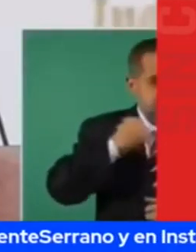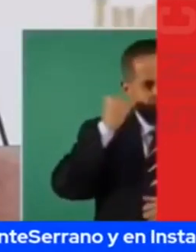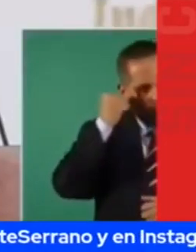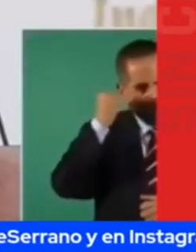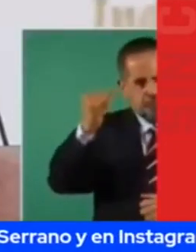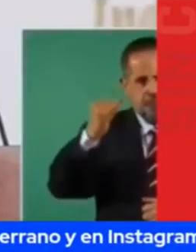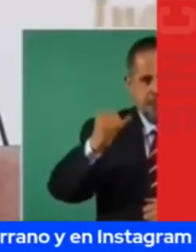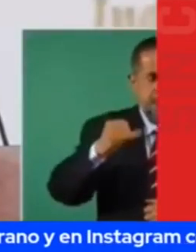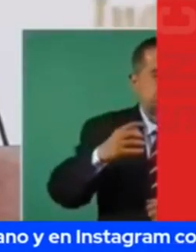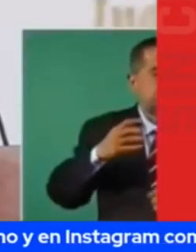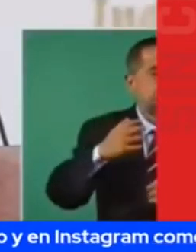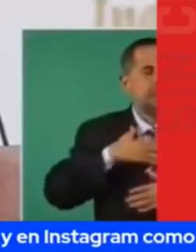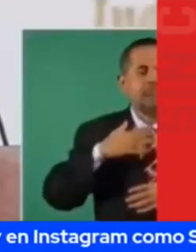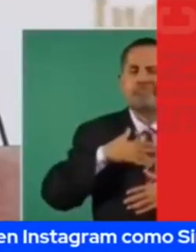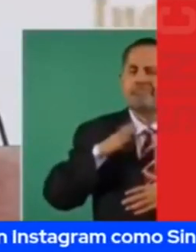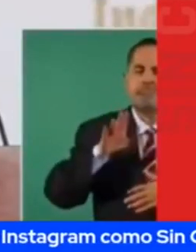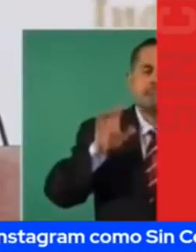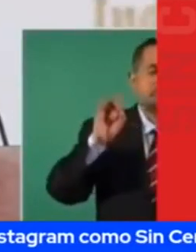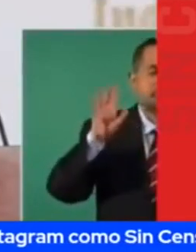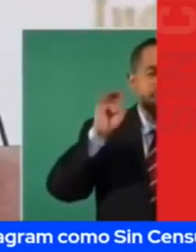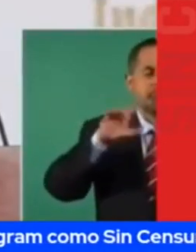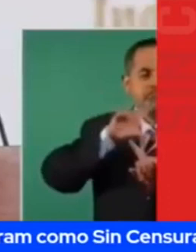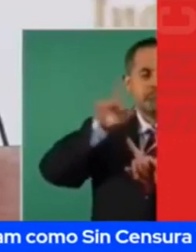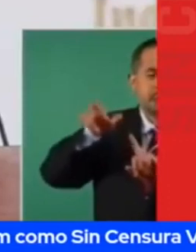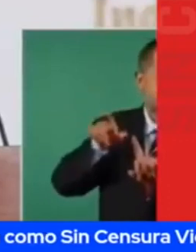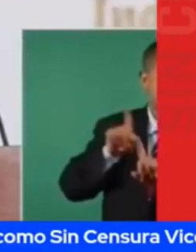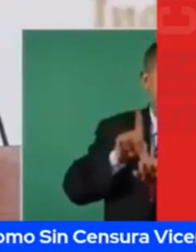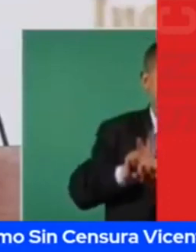mi ángel de la guarda,